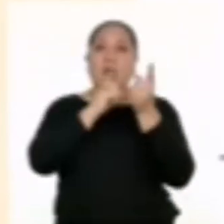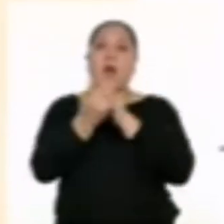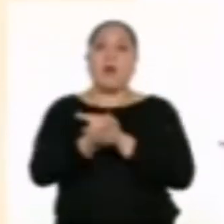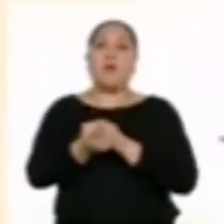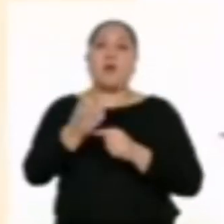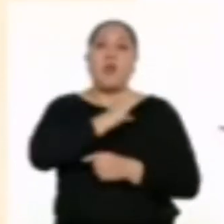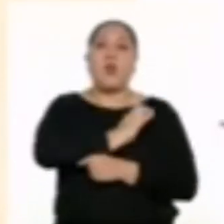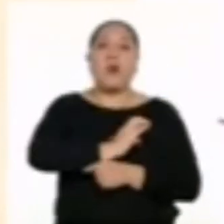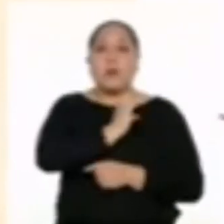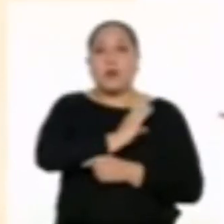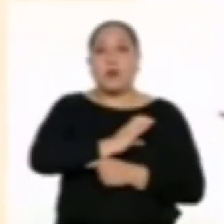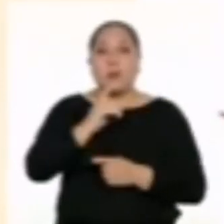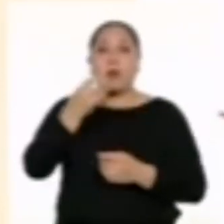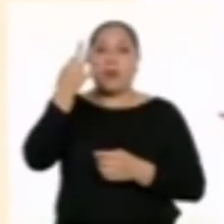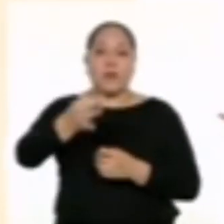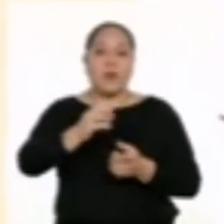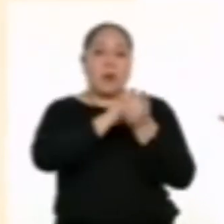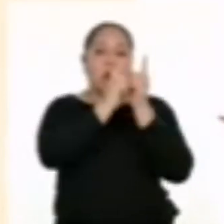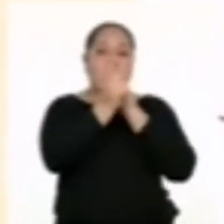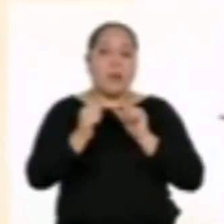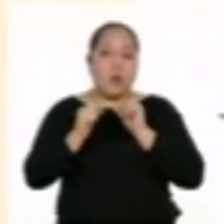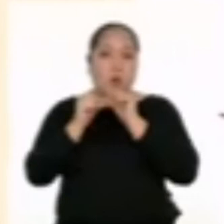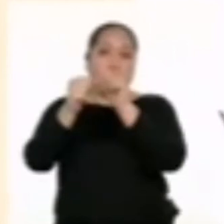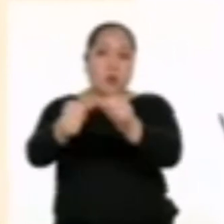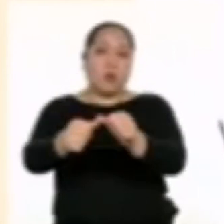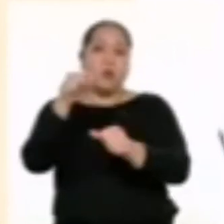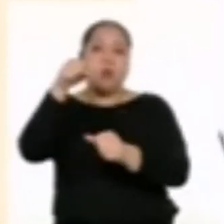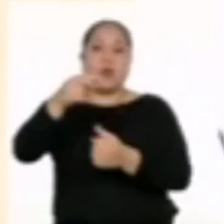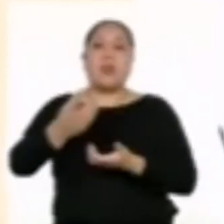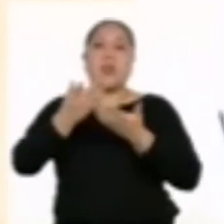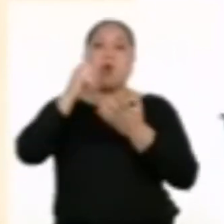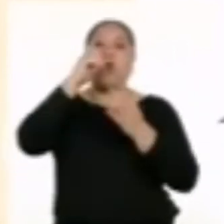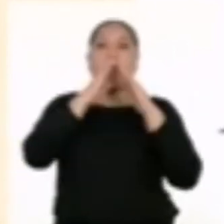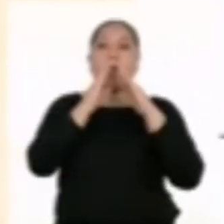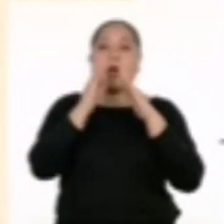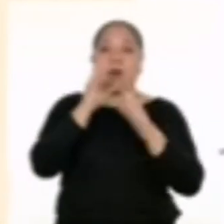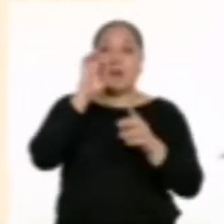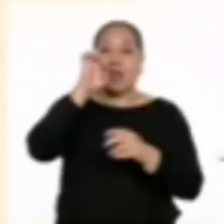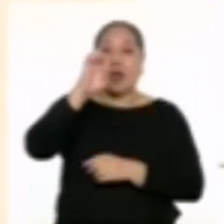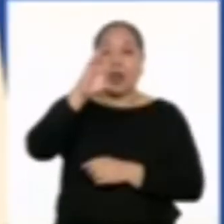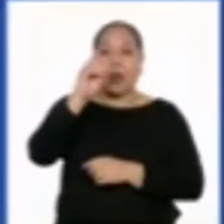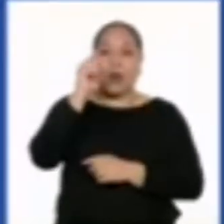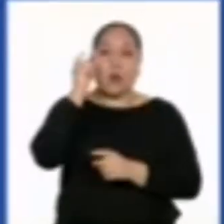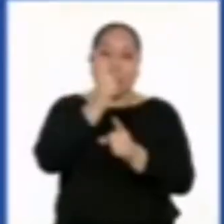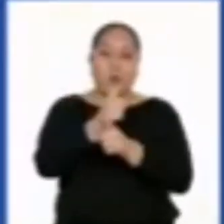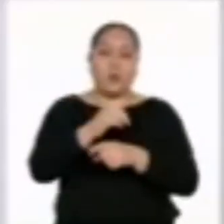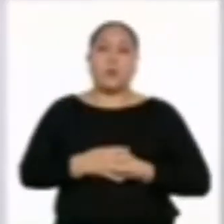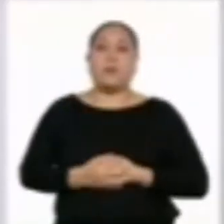los comportamientos para lograr un cambio sostenible que permita tener un hogar ecoeficiente.